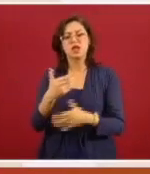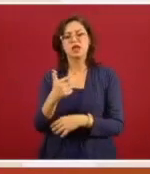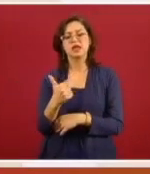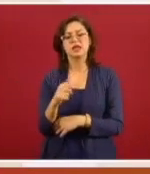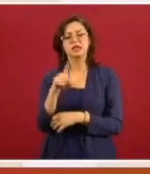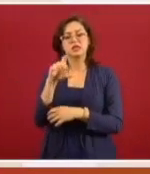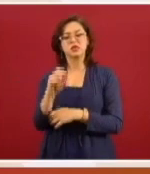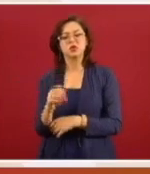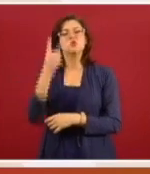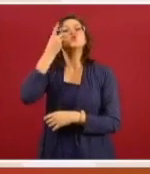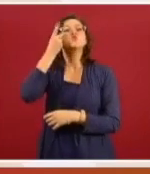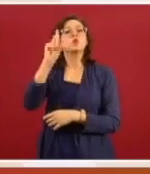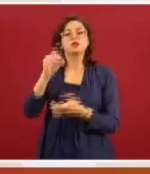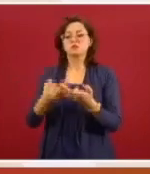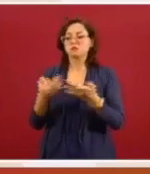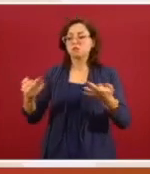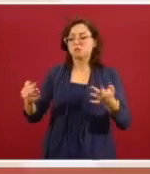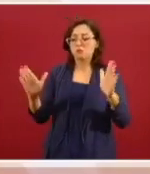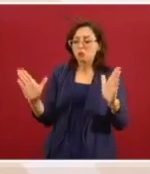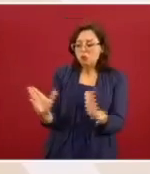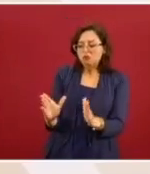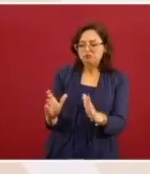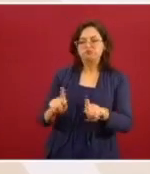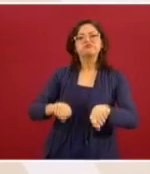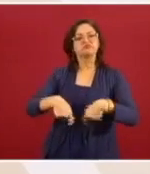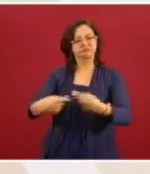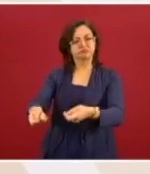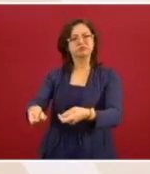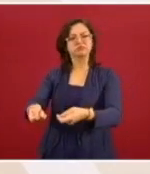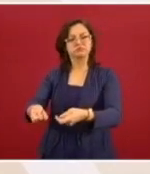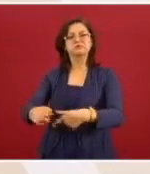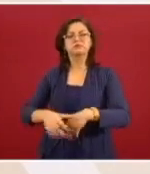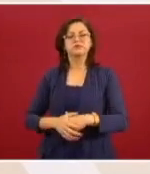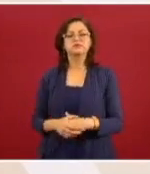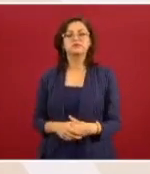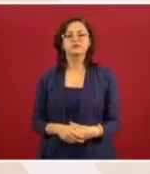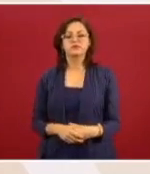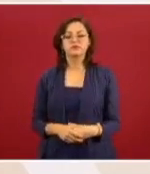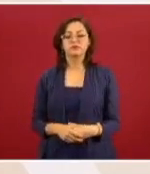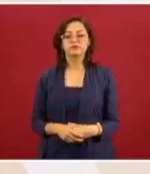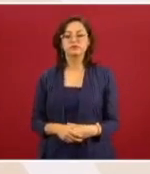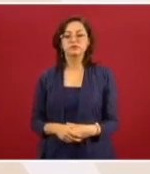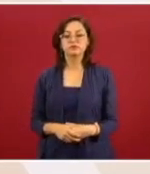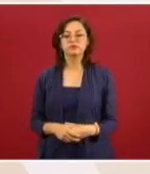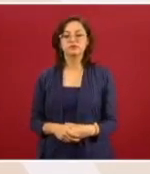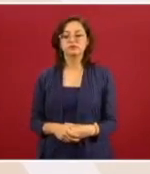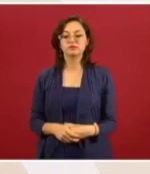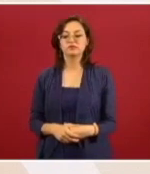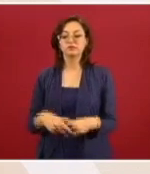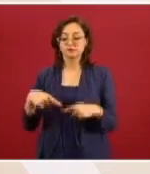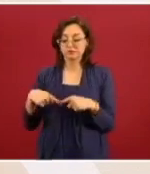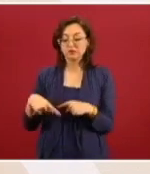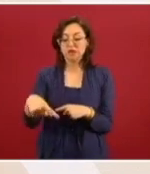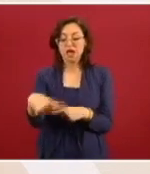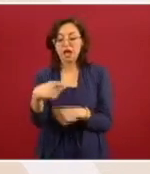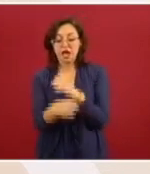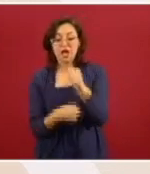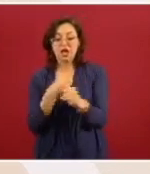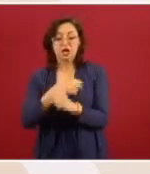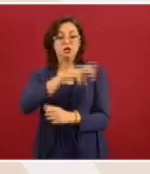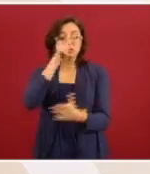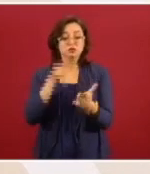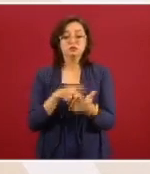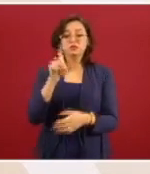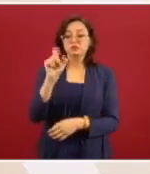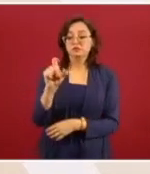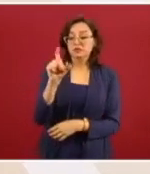y pequeños propietarios. Este año los productores pobres